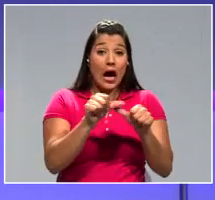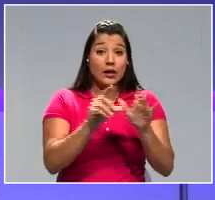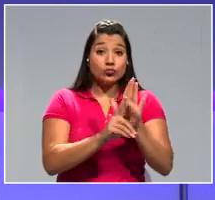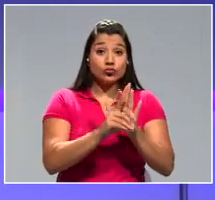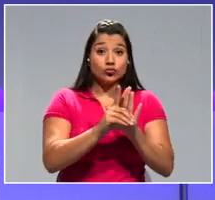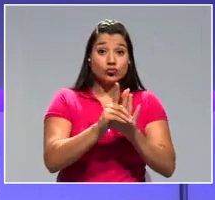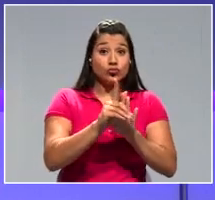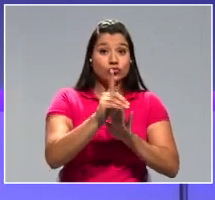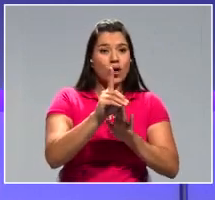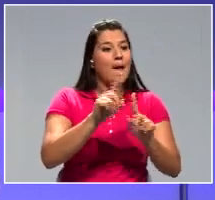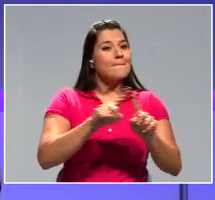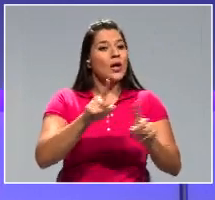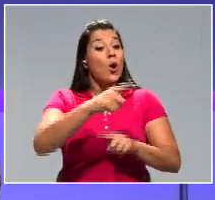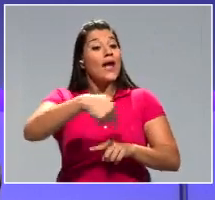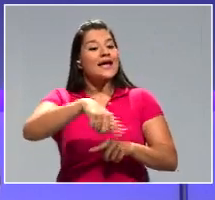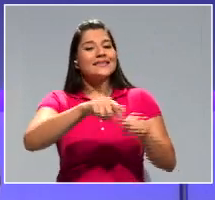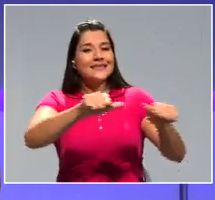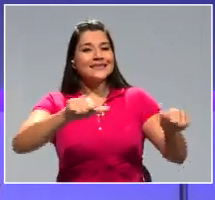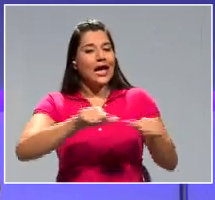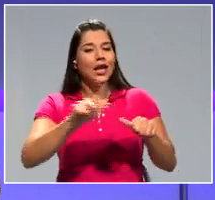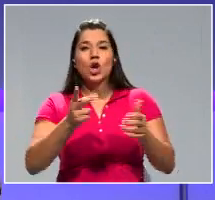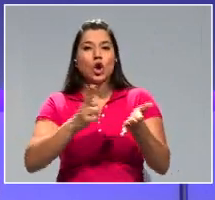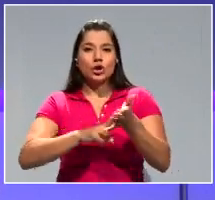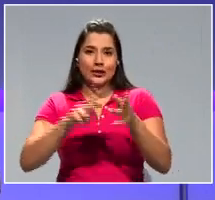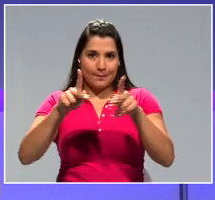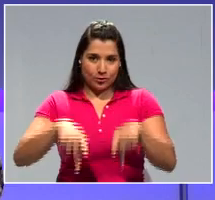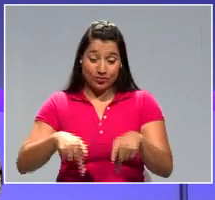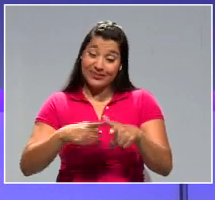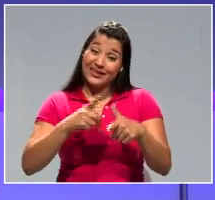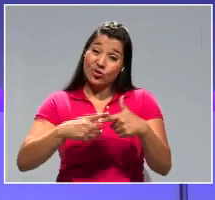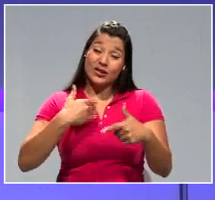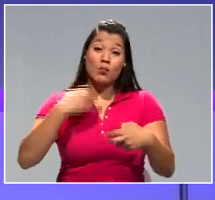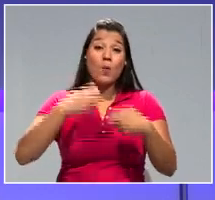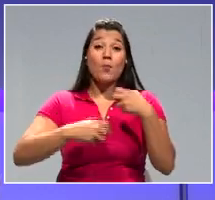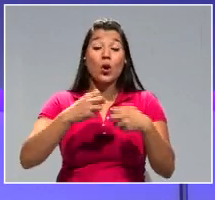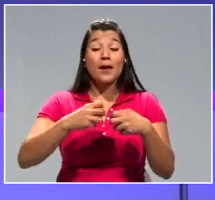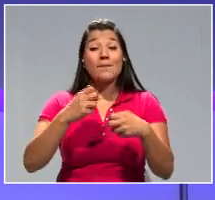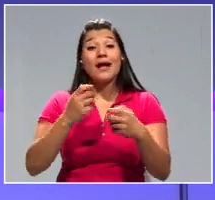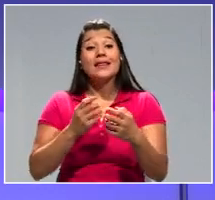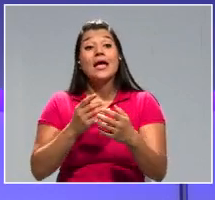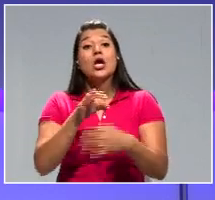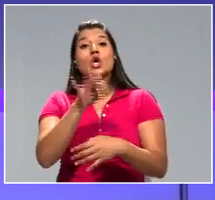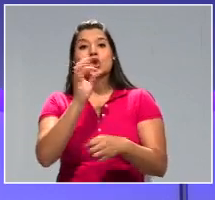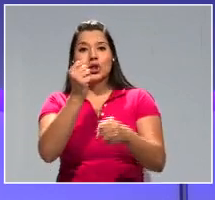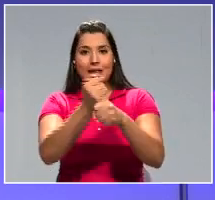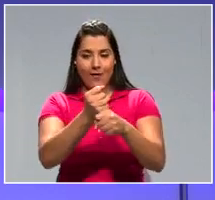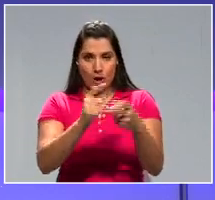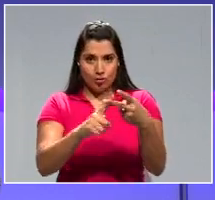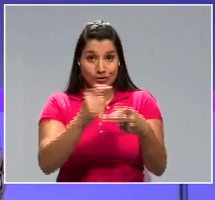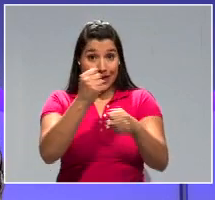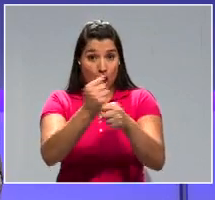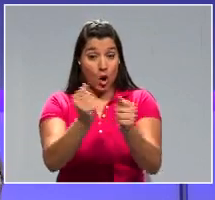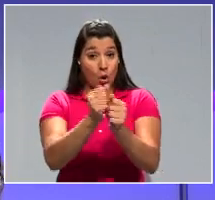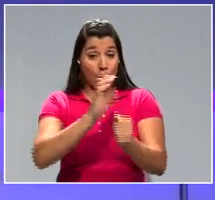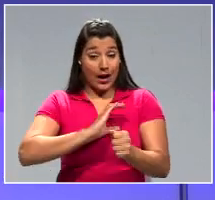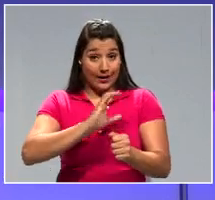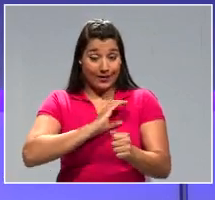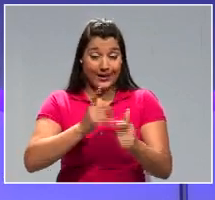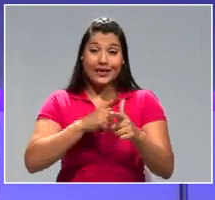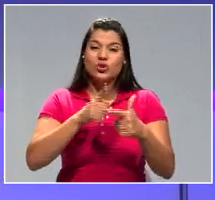están contratando personas, ¿verdad? Entonces ahí tenemos un problema de acceso a empleo de calidad, y eso hace